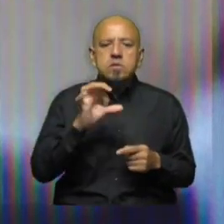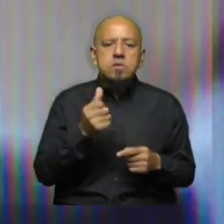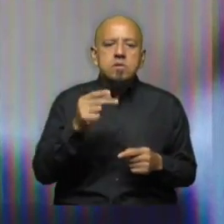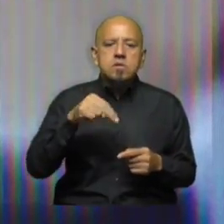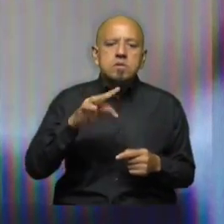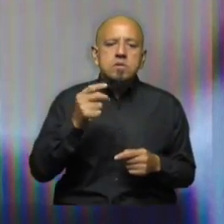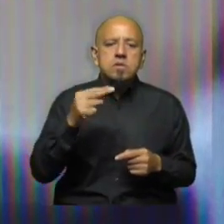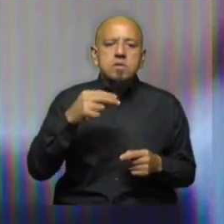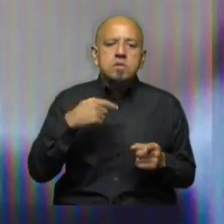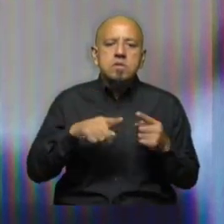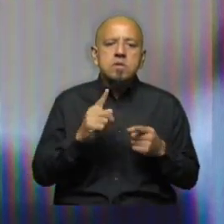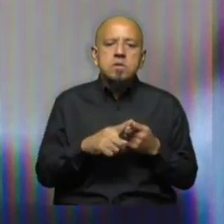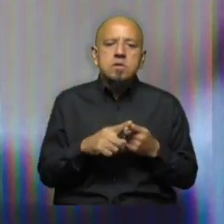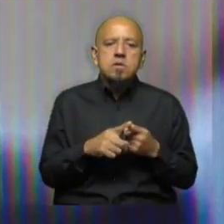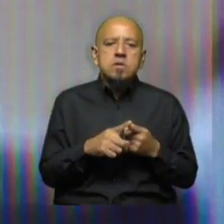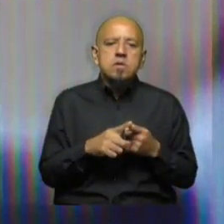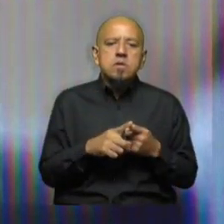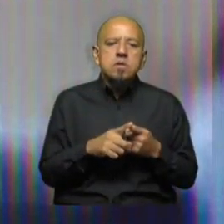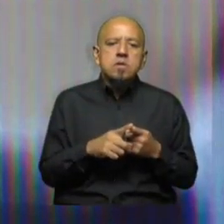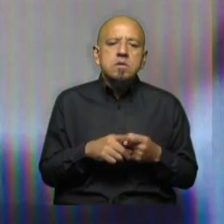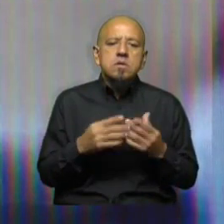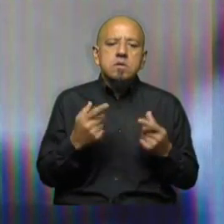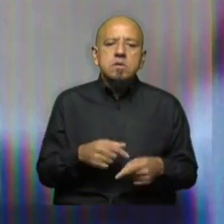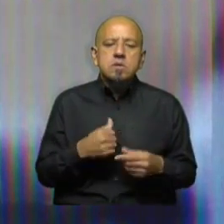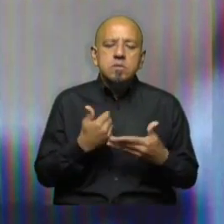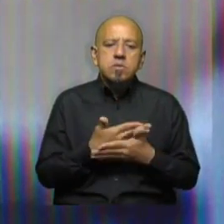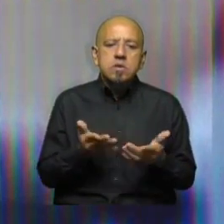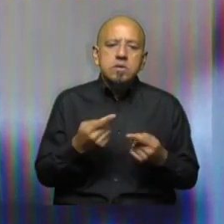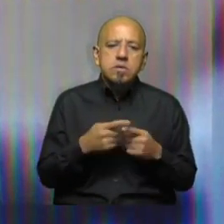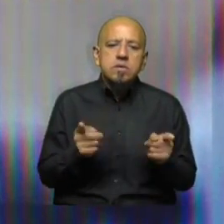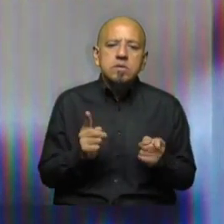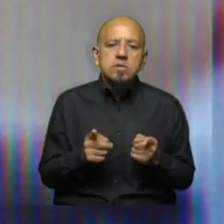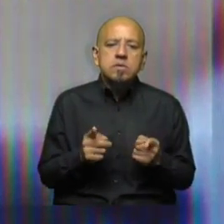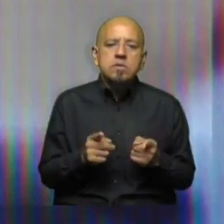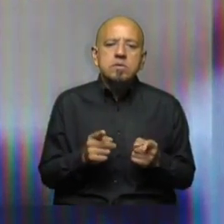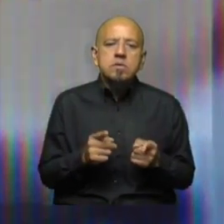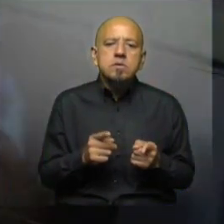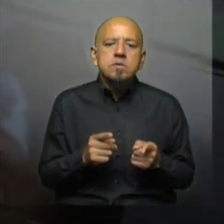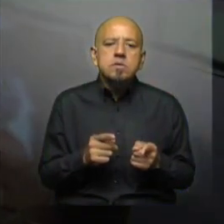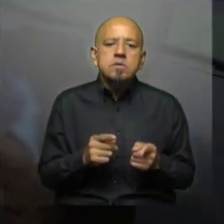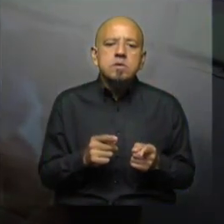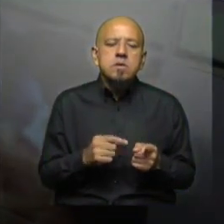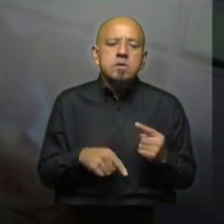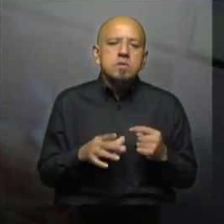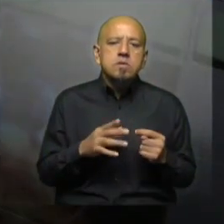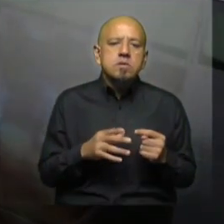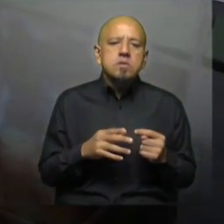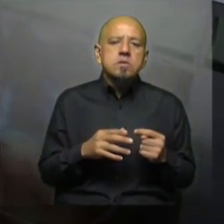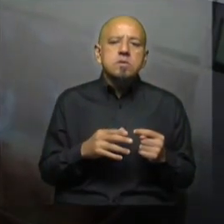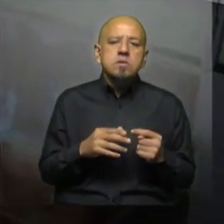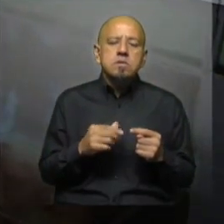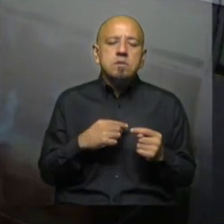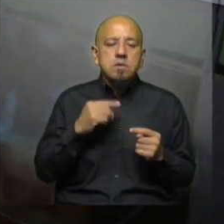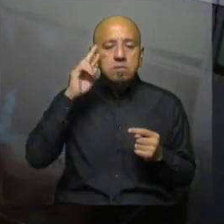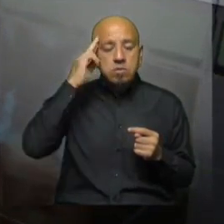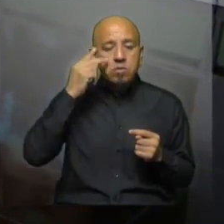en realidad... Claro, y él quería mostrar otra cosa. Entonces también nos parecía interesante aquel momento que fue medio maracanazo para Uruguay, además,